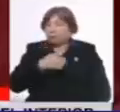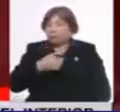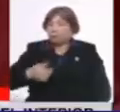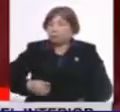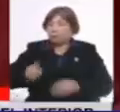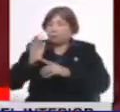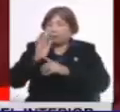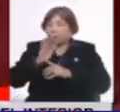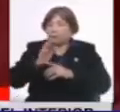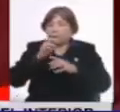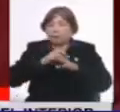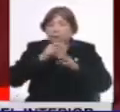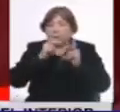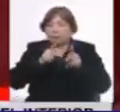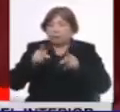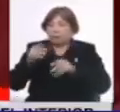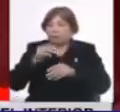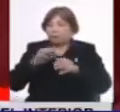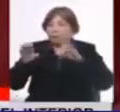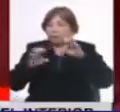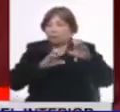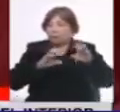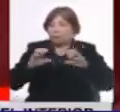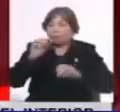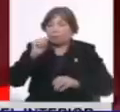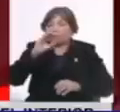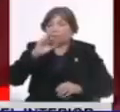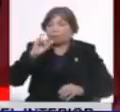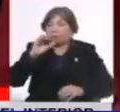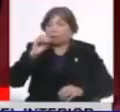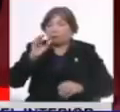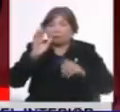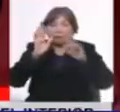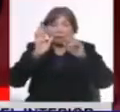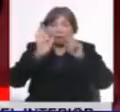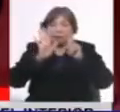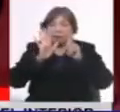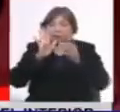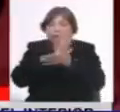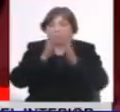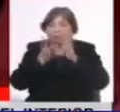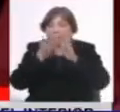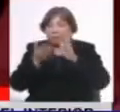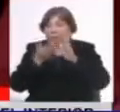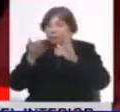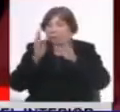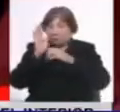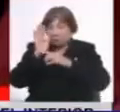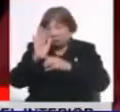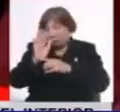presentó un plan de acción de 6 páginas. Aquí